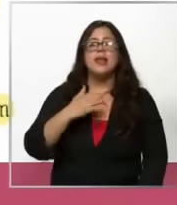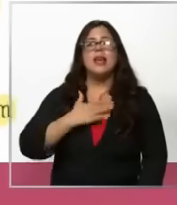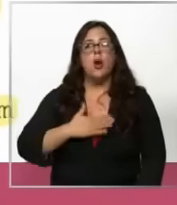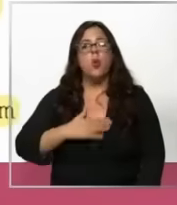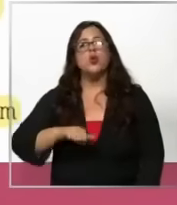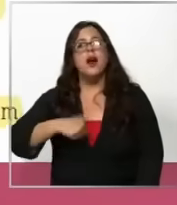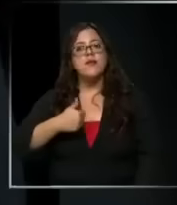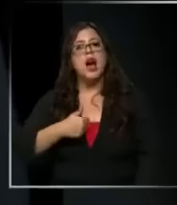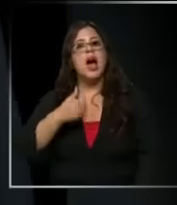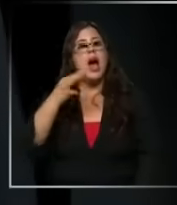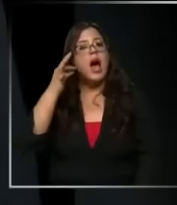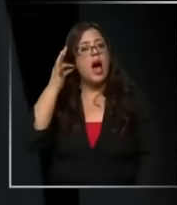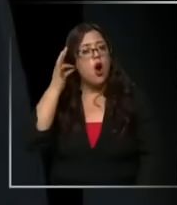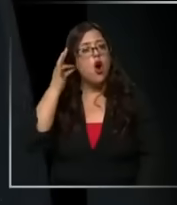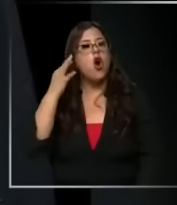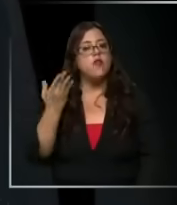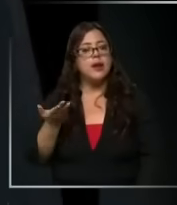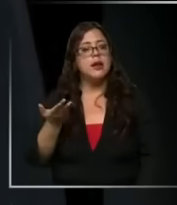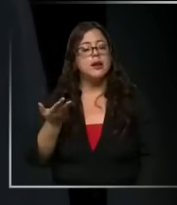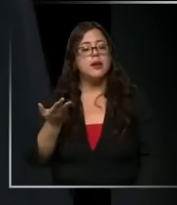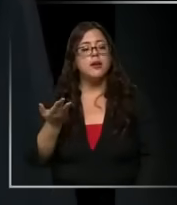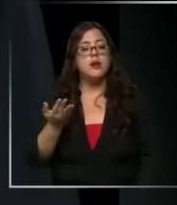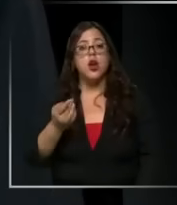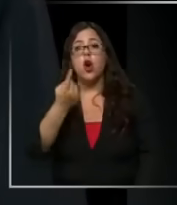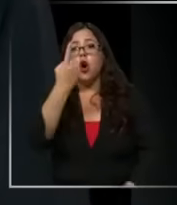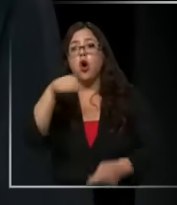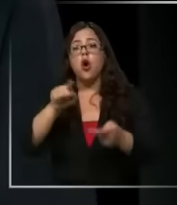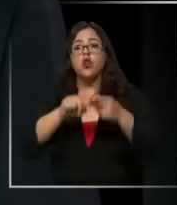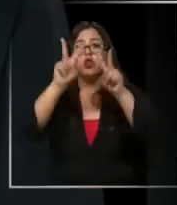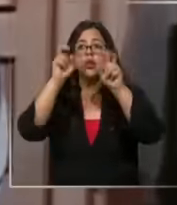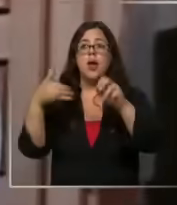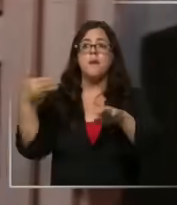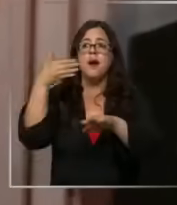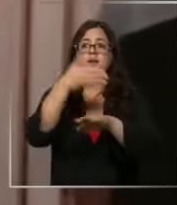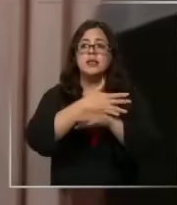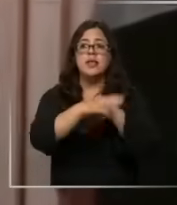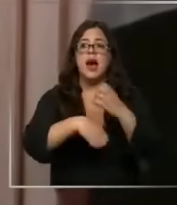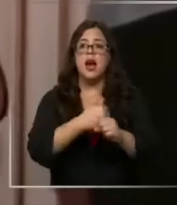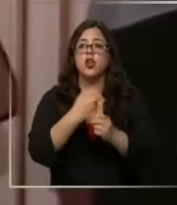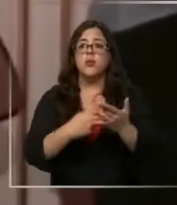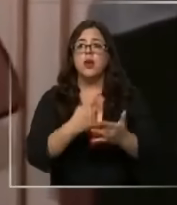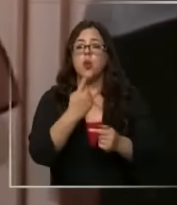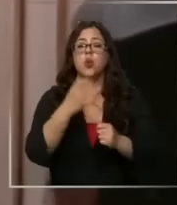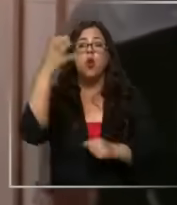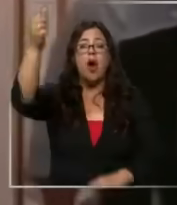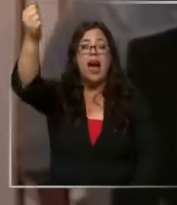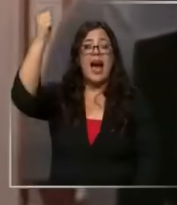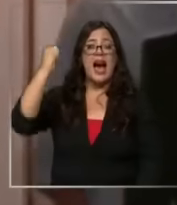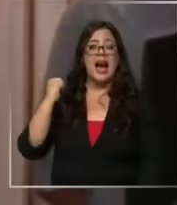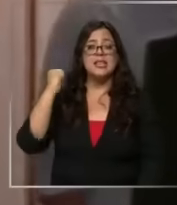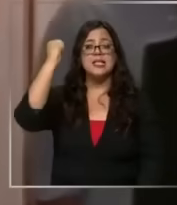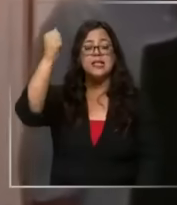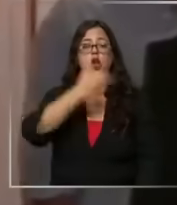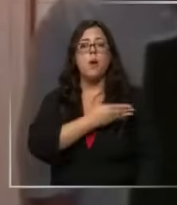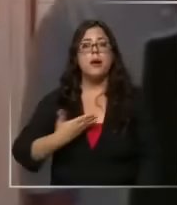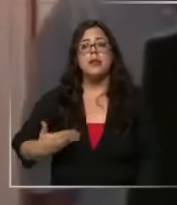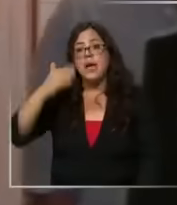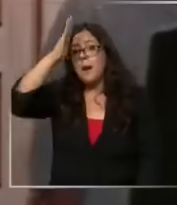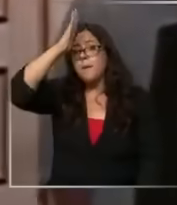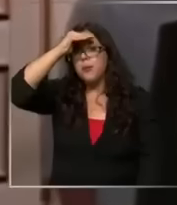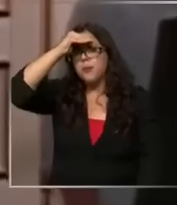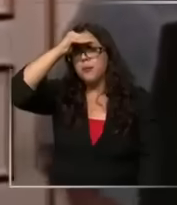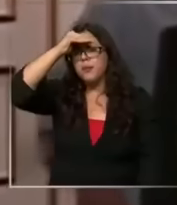a las chicas. Otro de los sucesos que recordó Sjoberg fue una visita en 2001 a uno de los casinos del expresidente Donald Trump en Atlantic